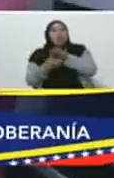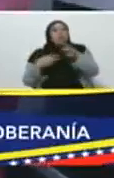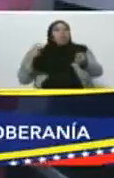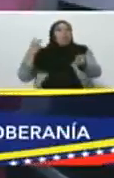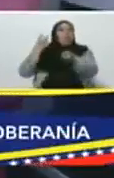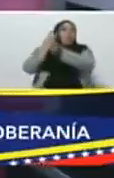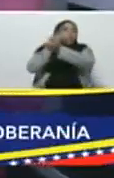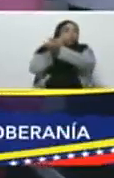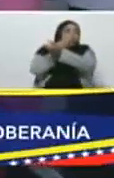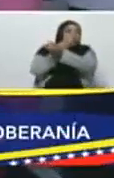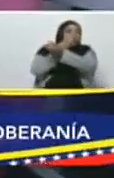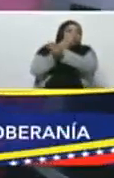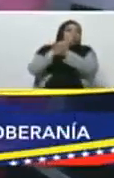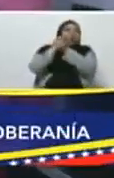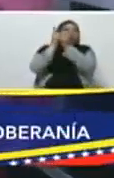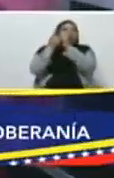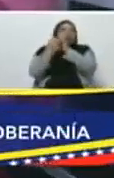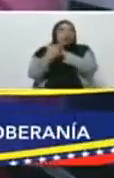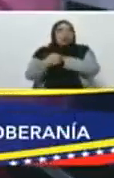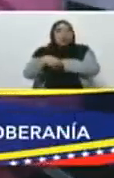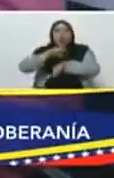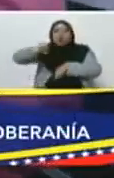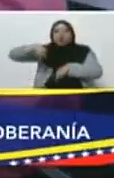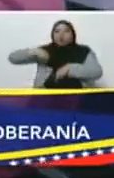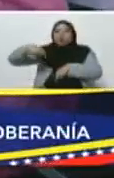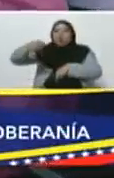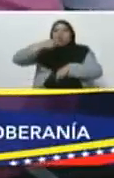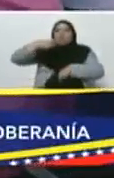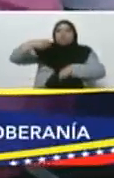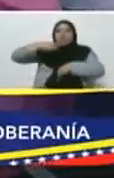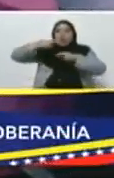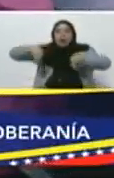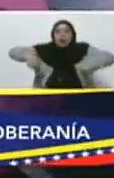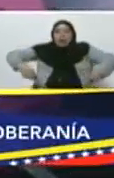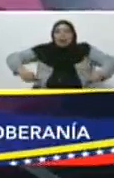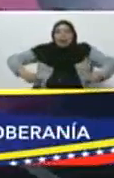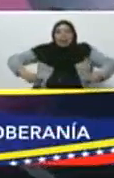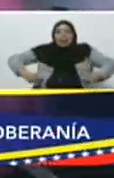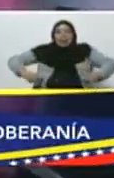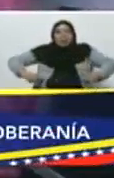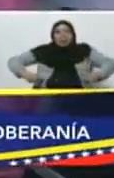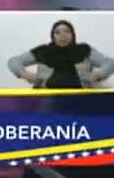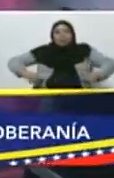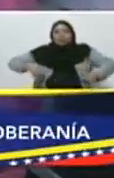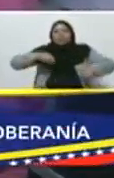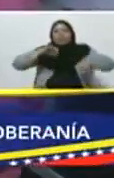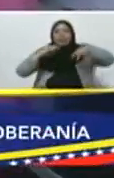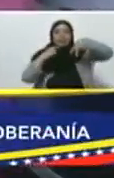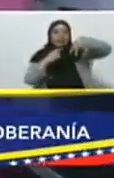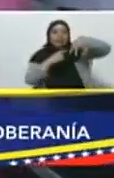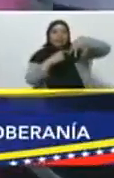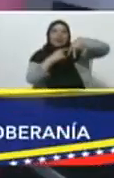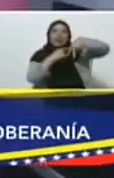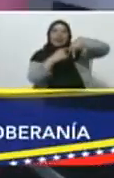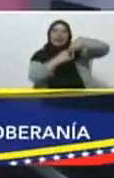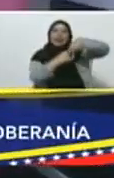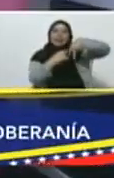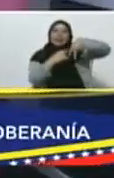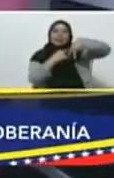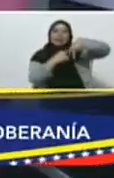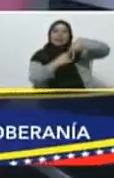que regenerarlo, vamos a la cadera. Aquí en el hueso de la cadera, ahí se pincha y se